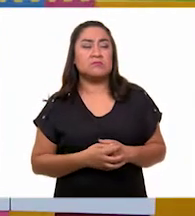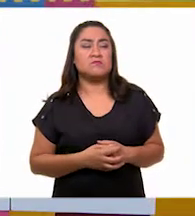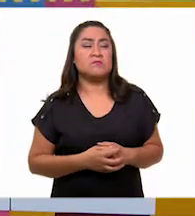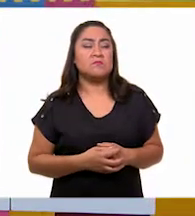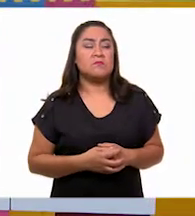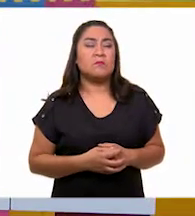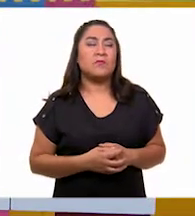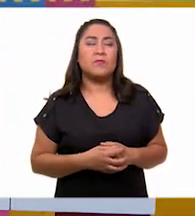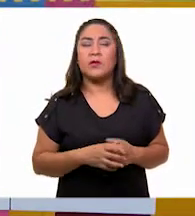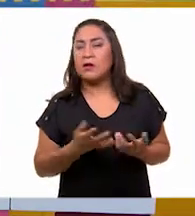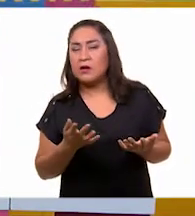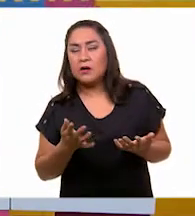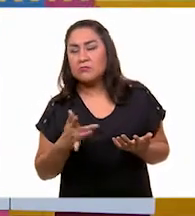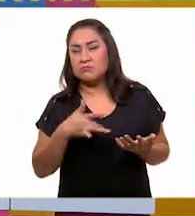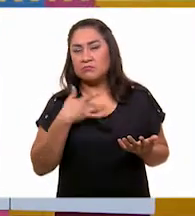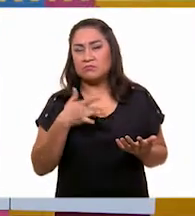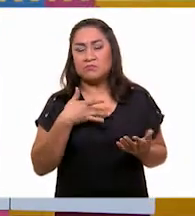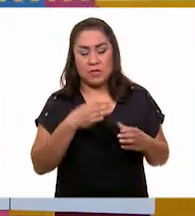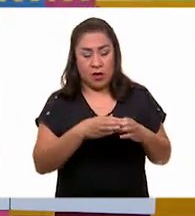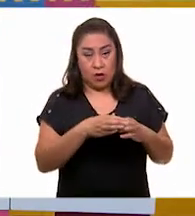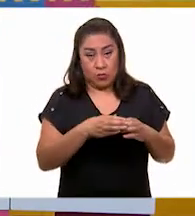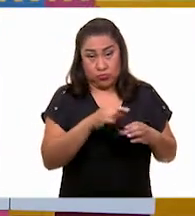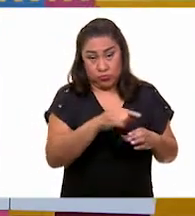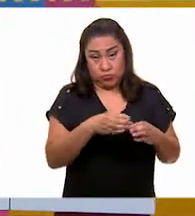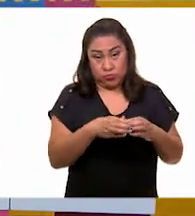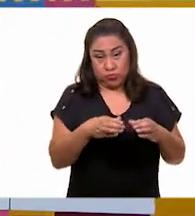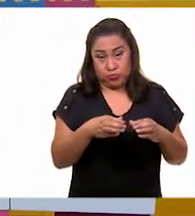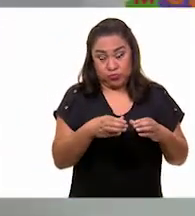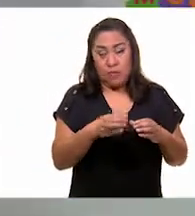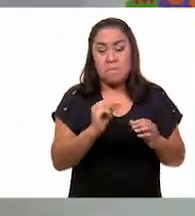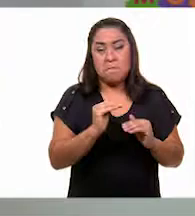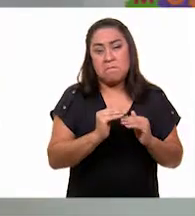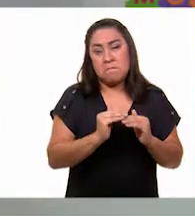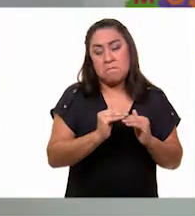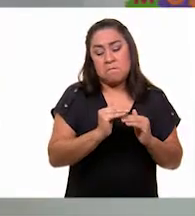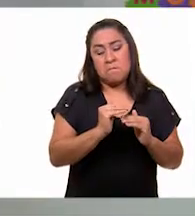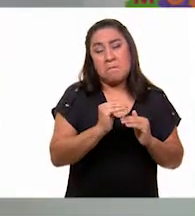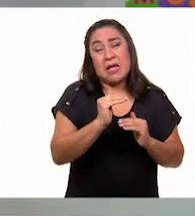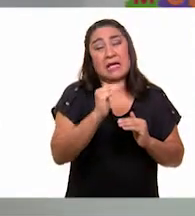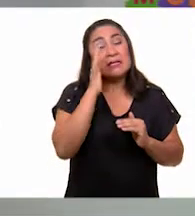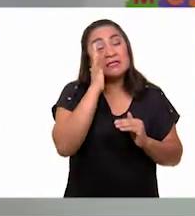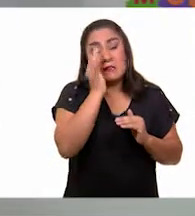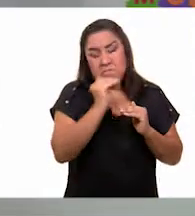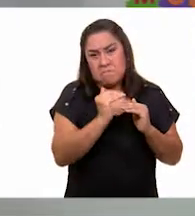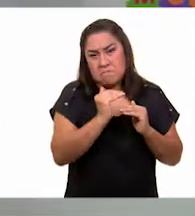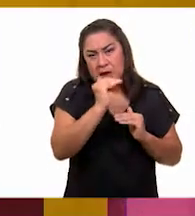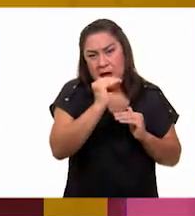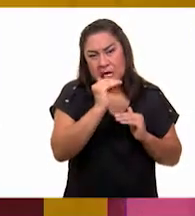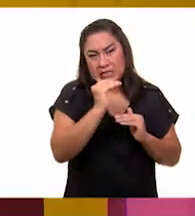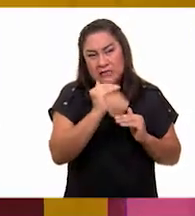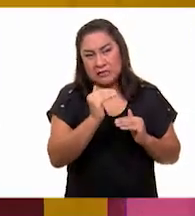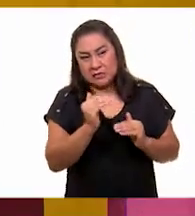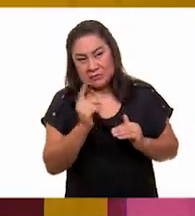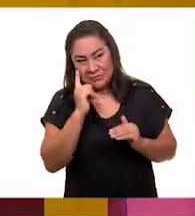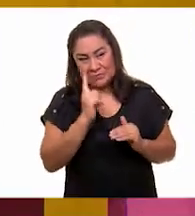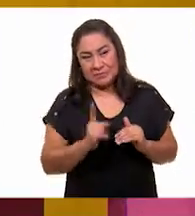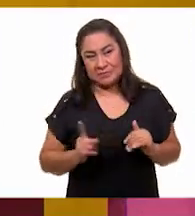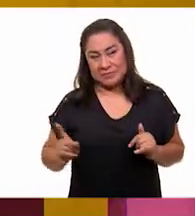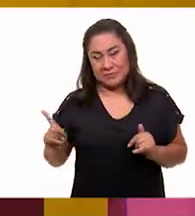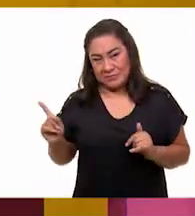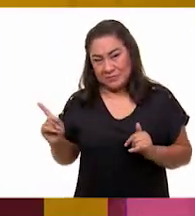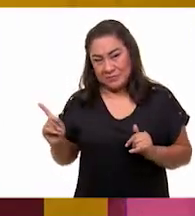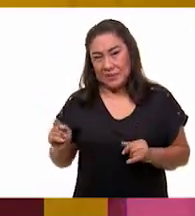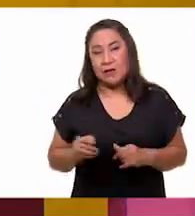más arriba la botella más ancha. Okay. Pero poquito. Pero bueno, nos pudimos dar cuenta en el